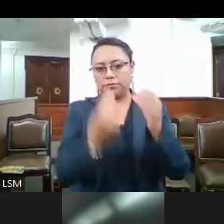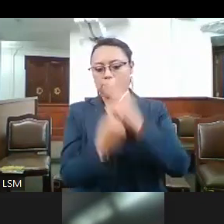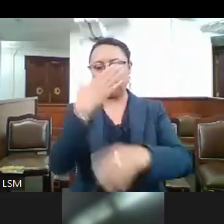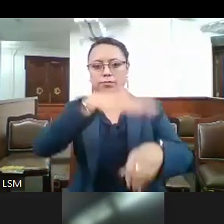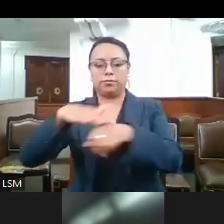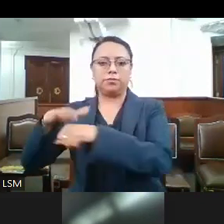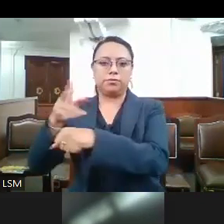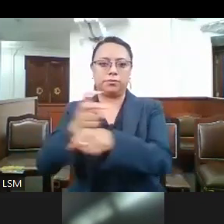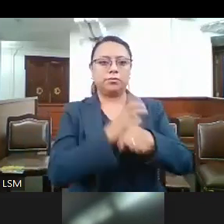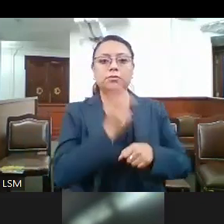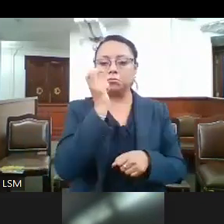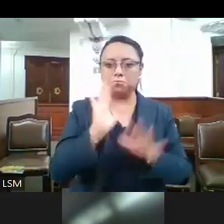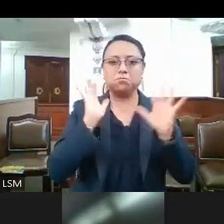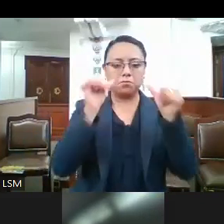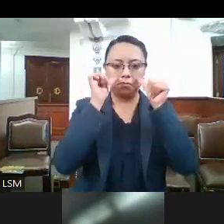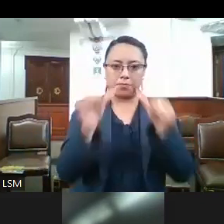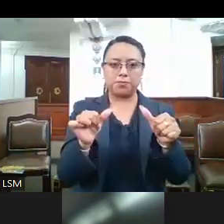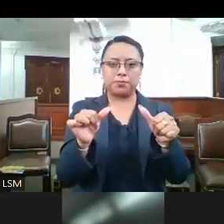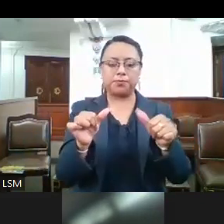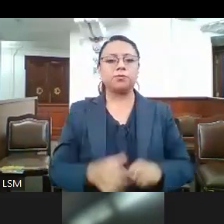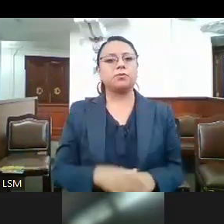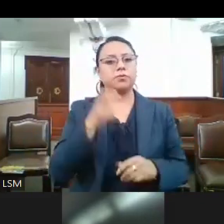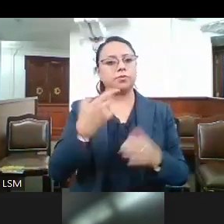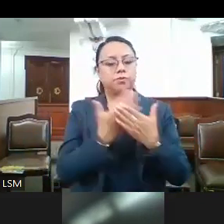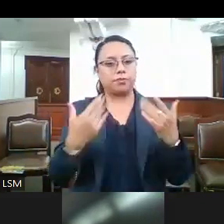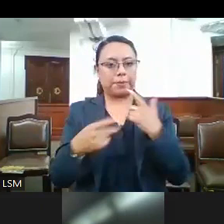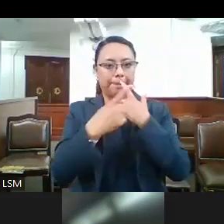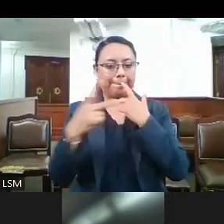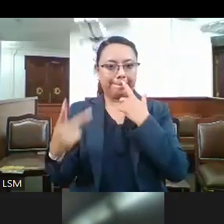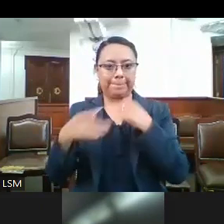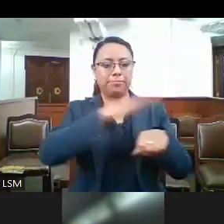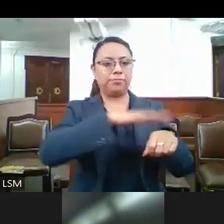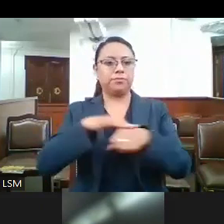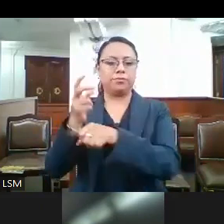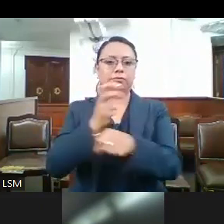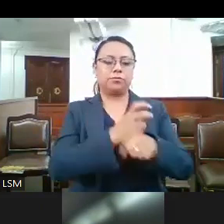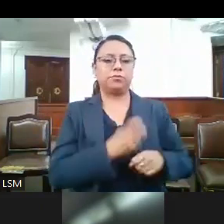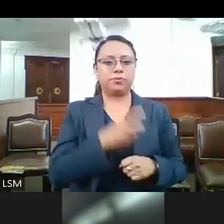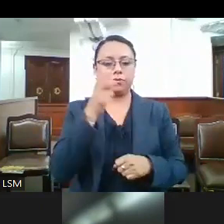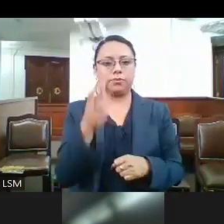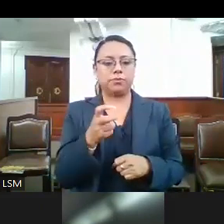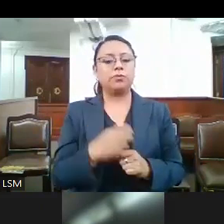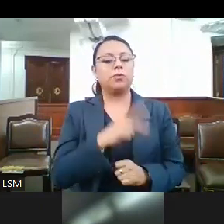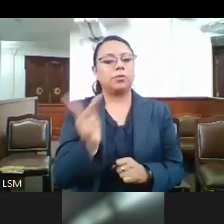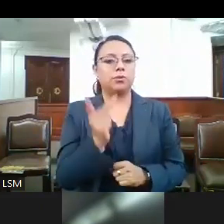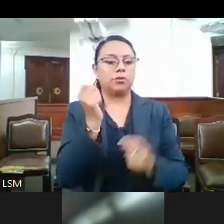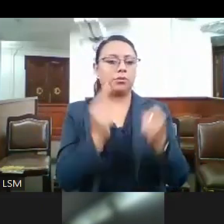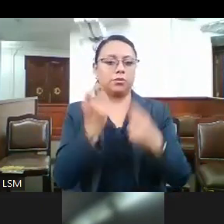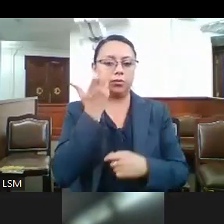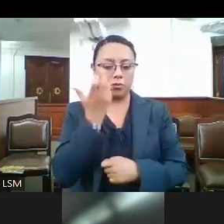mismas que se atendieron oportunamente. Es así como está a su consideración la convocatoria de referencia. ¿Alguien desea hacer alguna